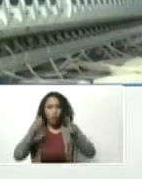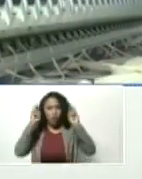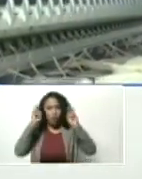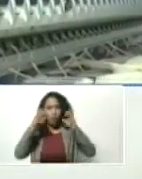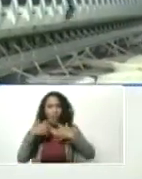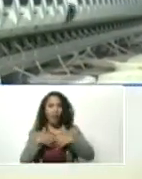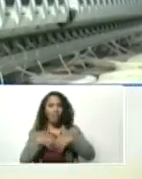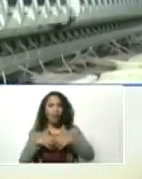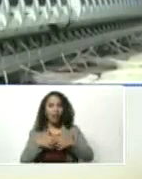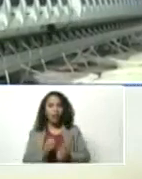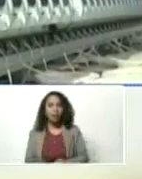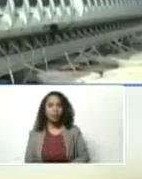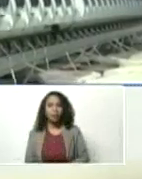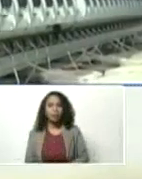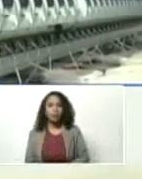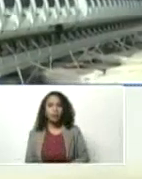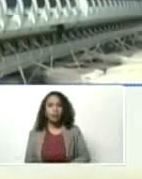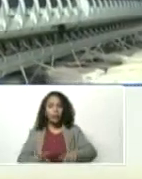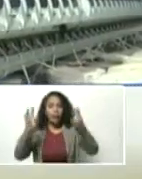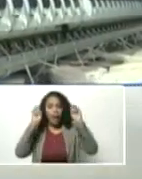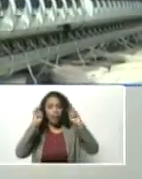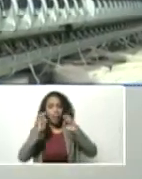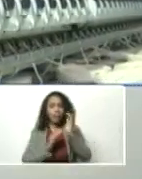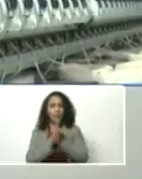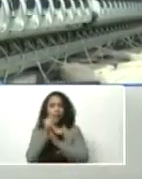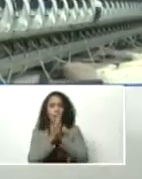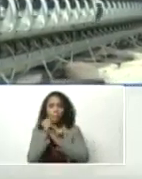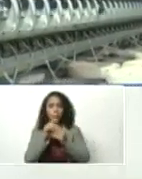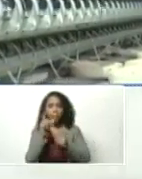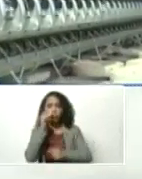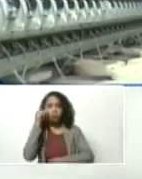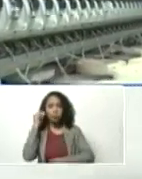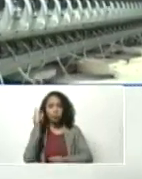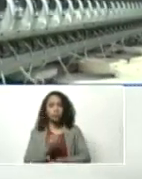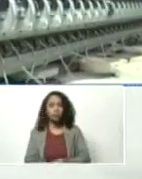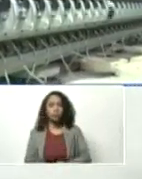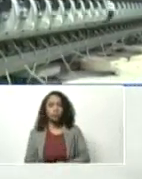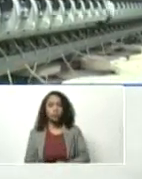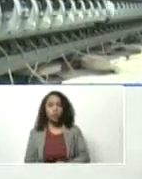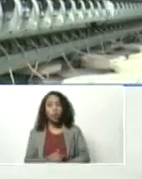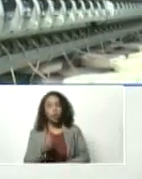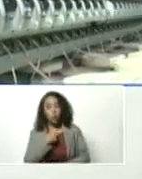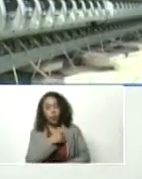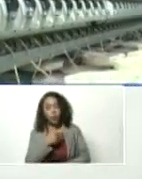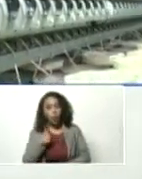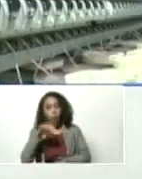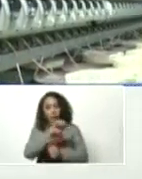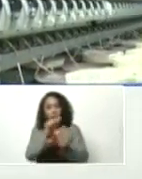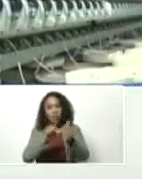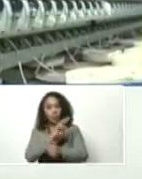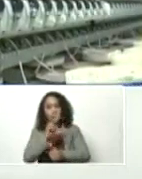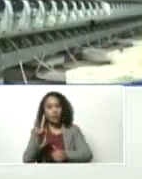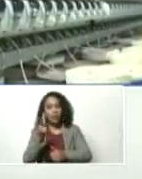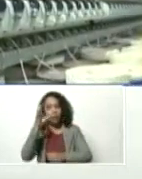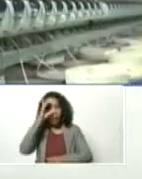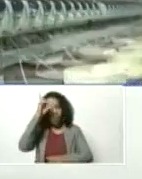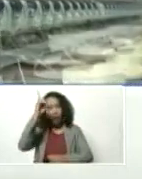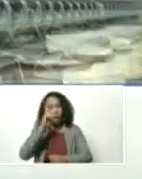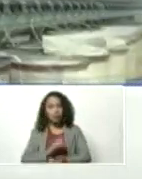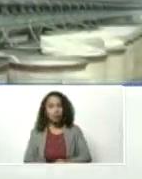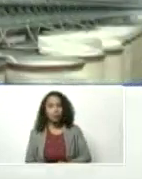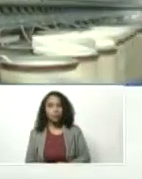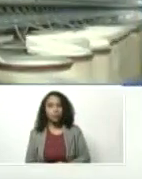industrial y en el sector de emprendedores y emprendedoras. Yo quisiera que la vicepresidenta ejecutiva,